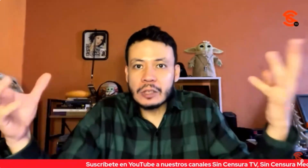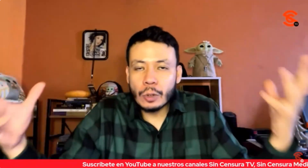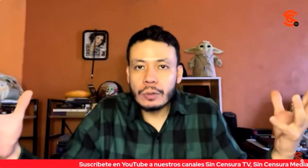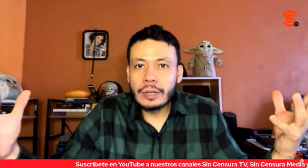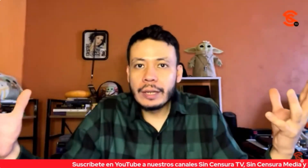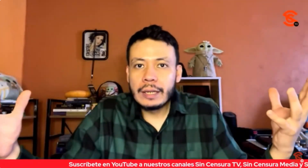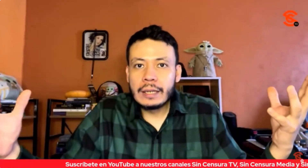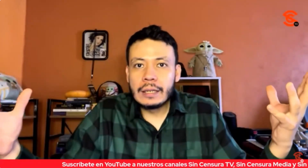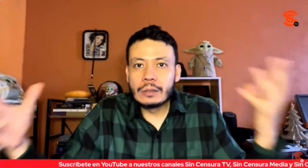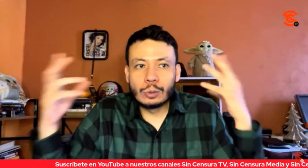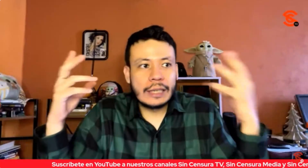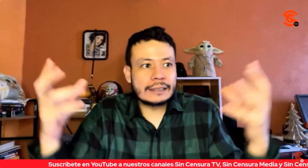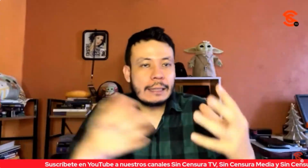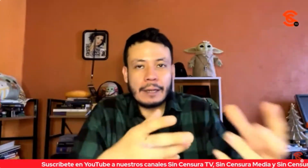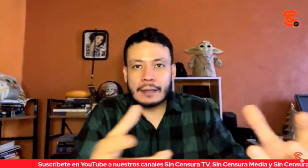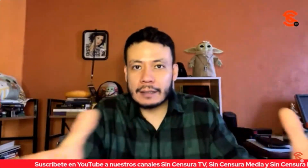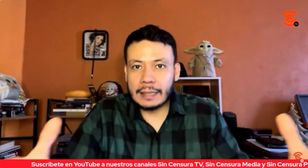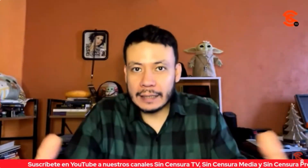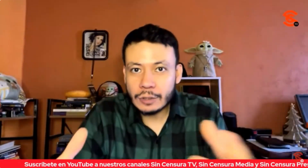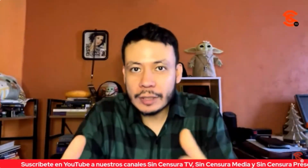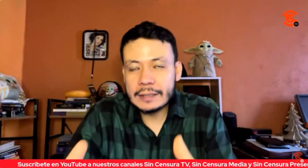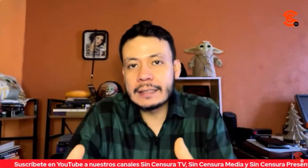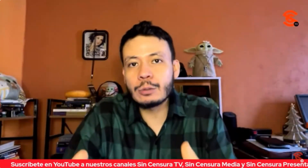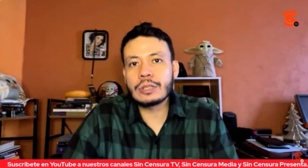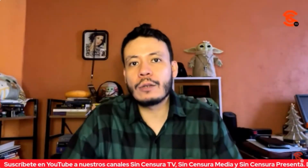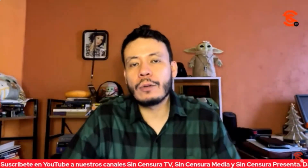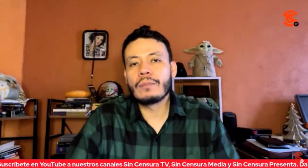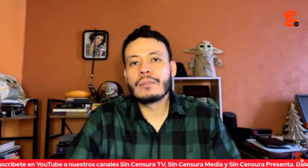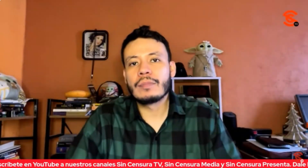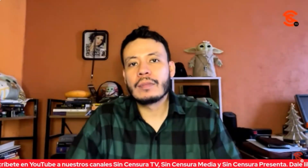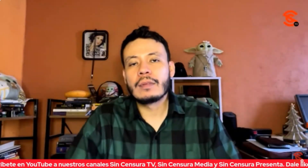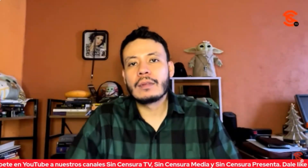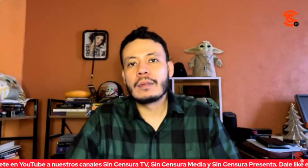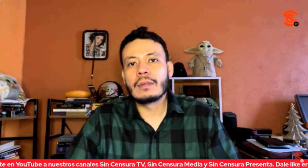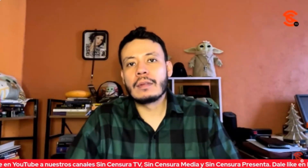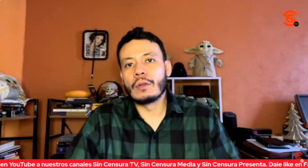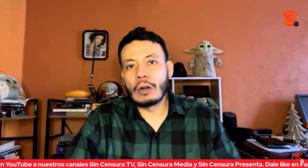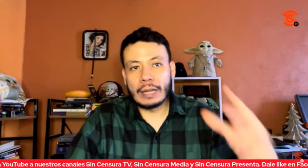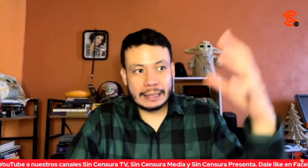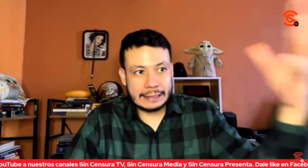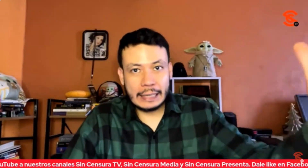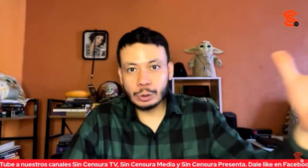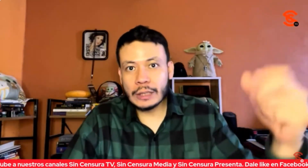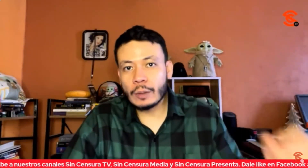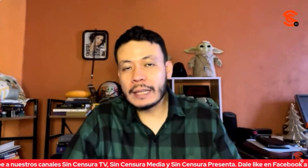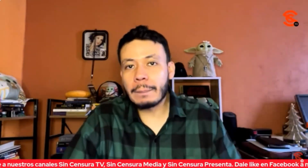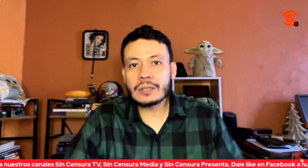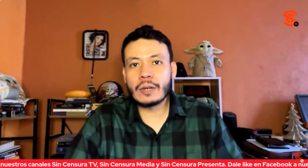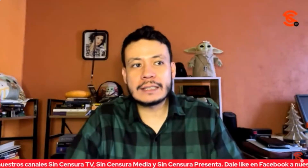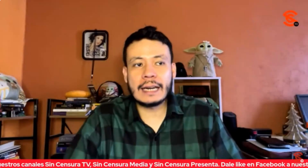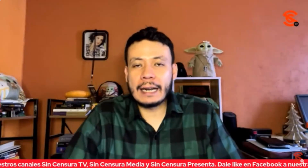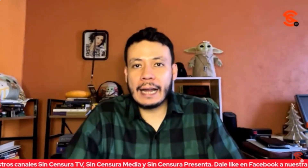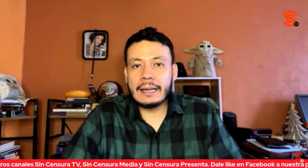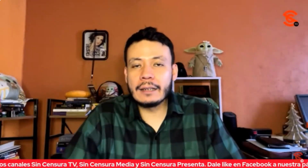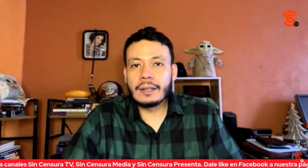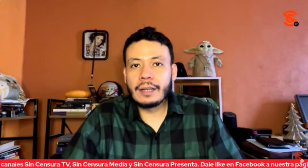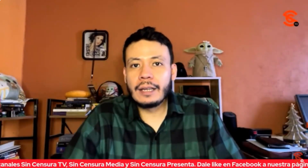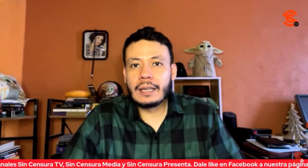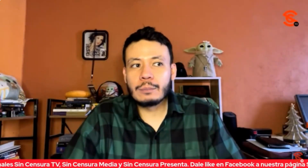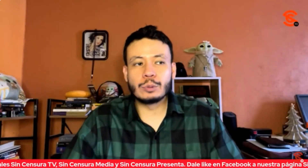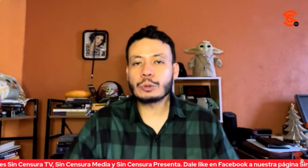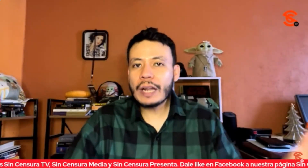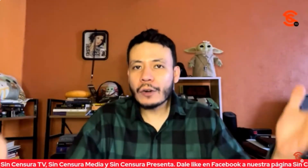como árbitro tú tengas que ver que eso que se está acusando o de lo que estén acusando a tal persona sea